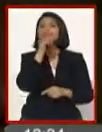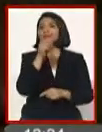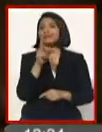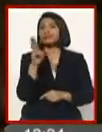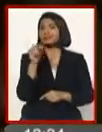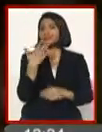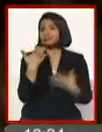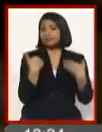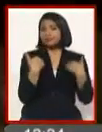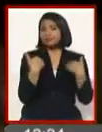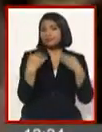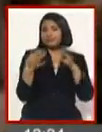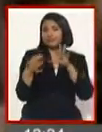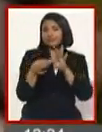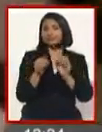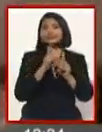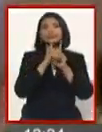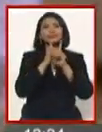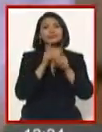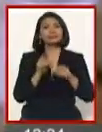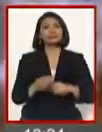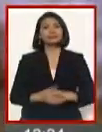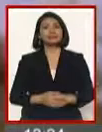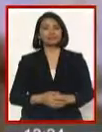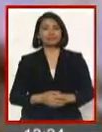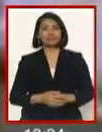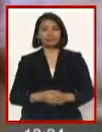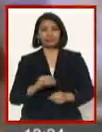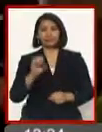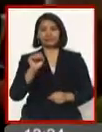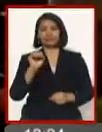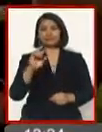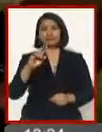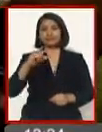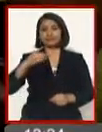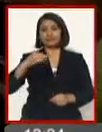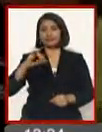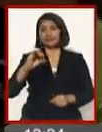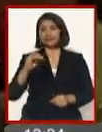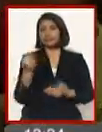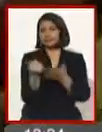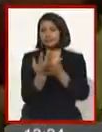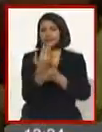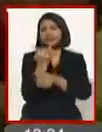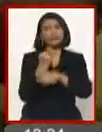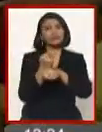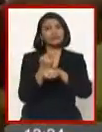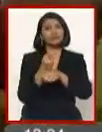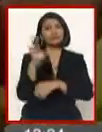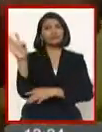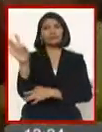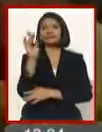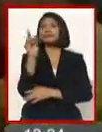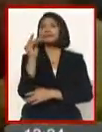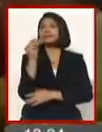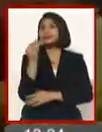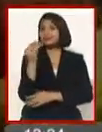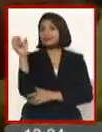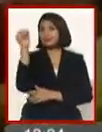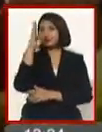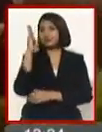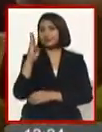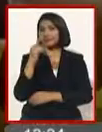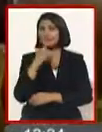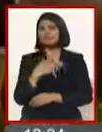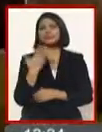de no estar sujetos al mandato de Sergio Valverde. ¿Esta iglesia sería nueva en el país? En Bolivia sí, en Brasil